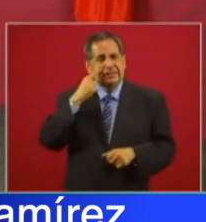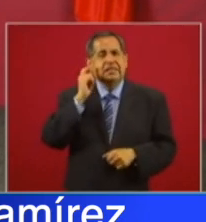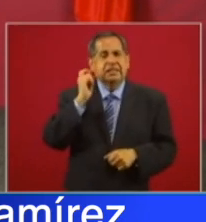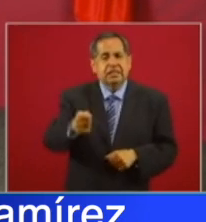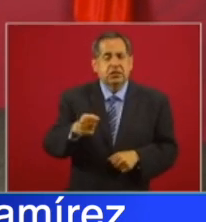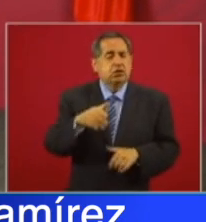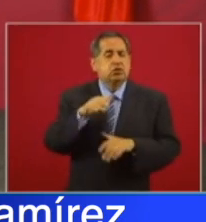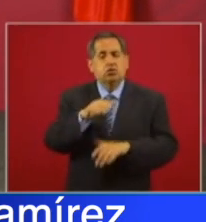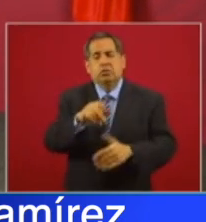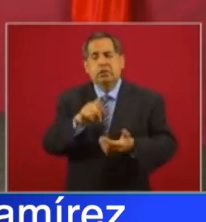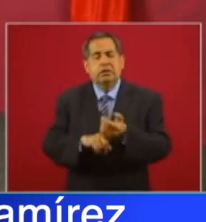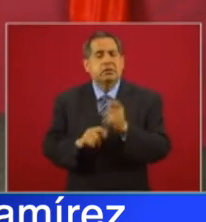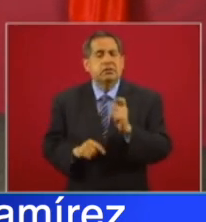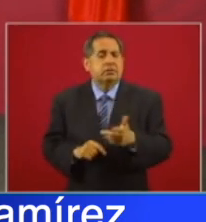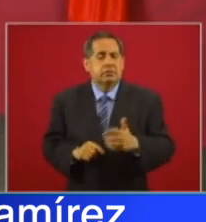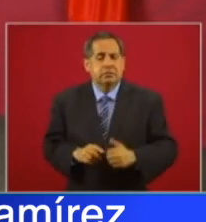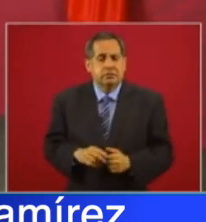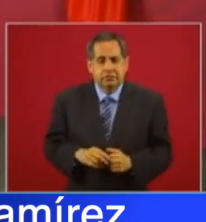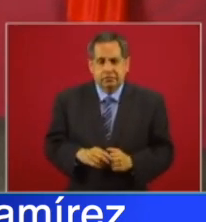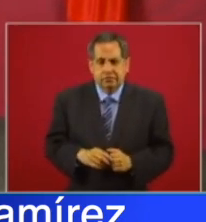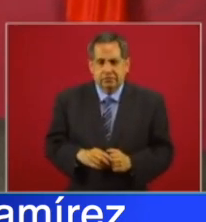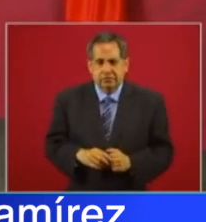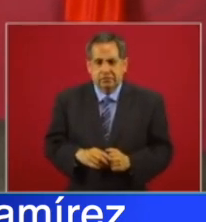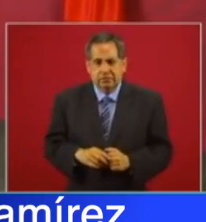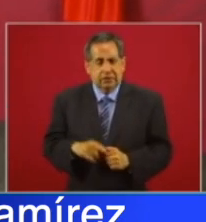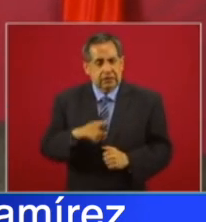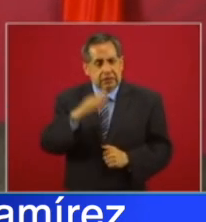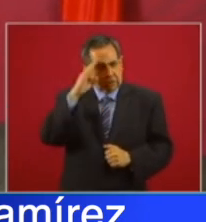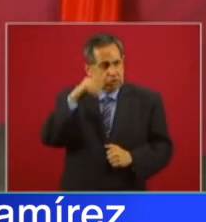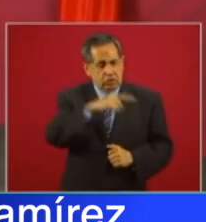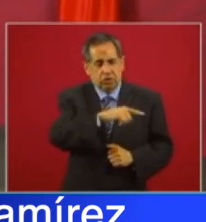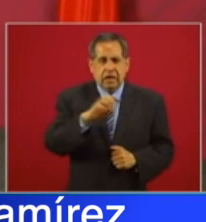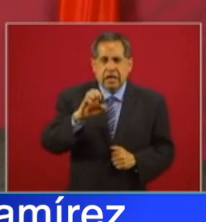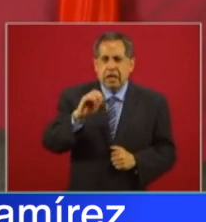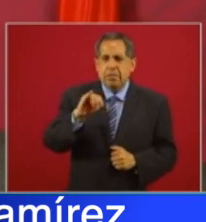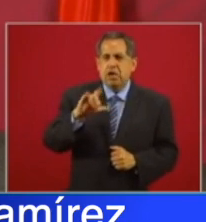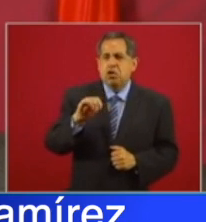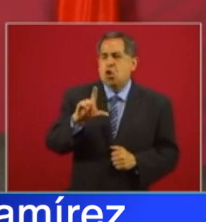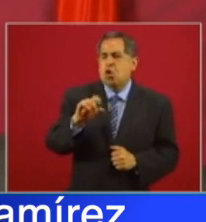sobre el asunto de del señor Lozoya.